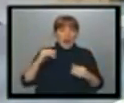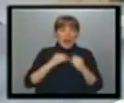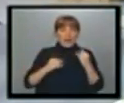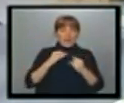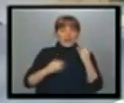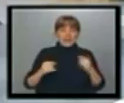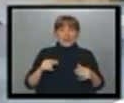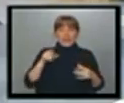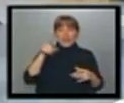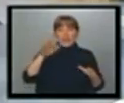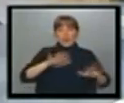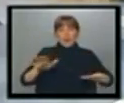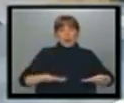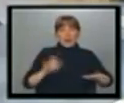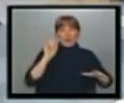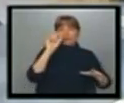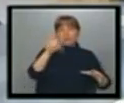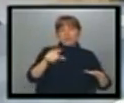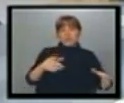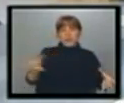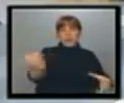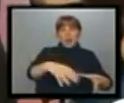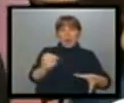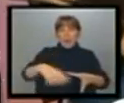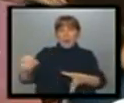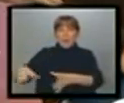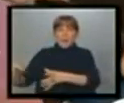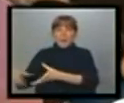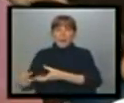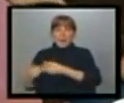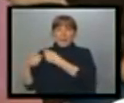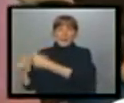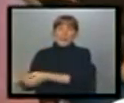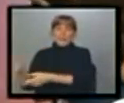te la preparan ellos, no es que podés elegir vos, te lo dan empaquetado. Ahí está mintiendo.